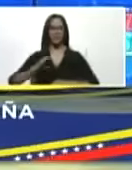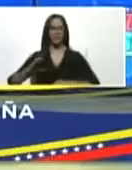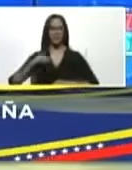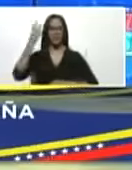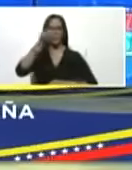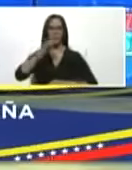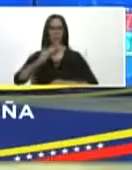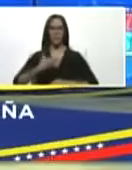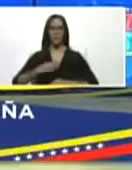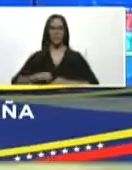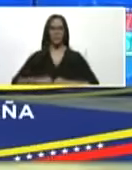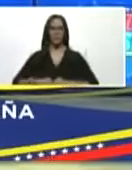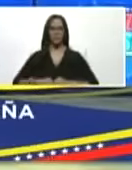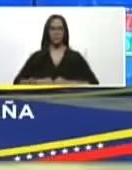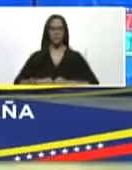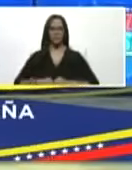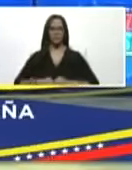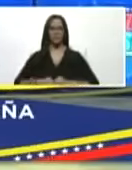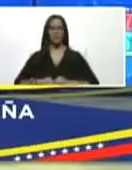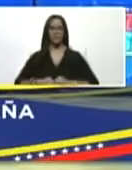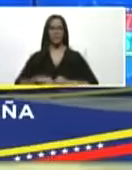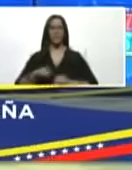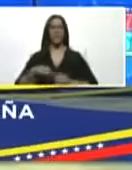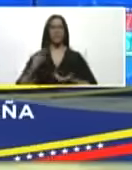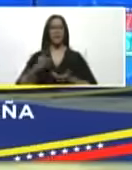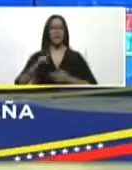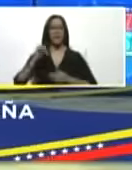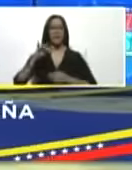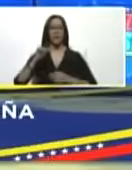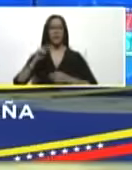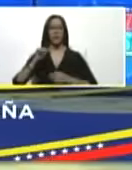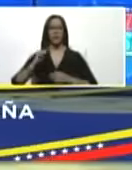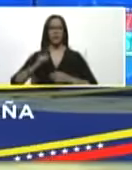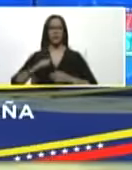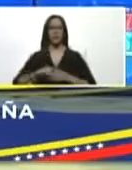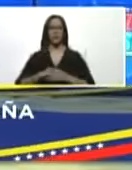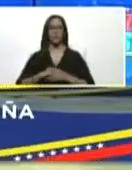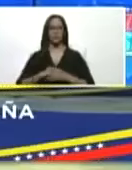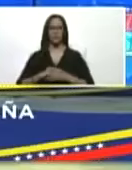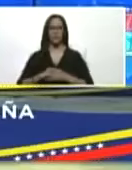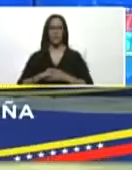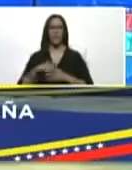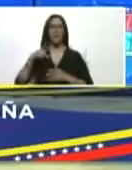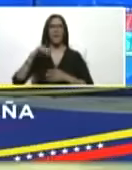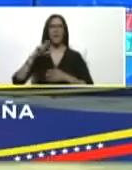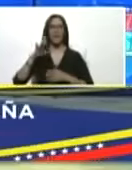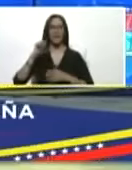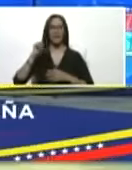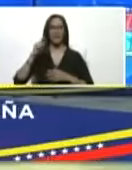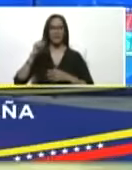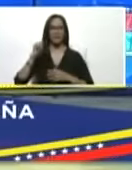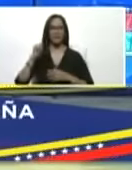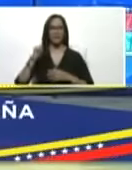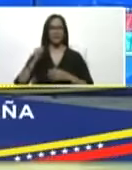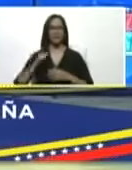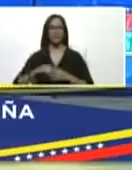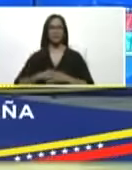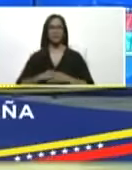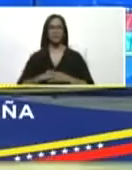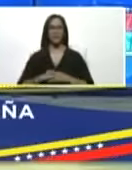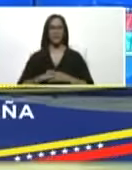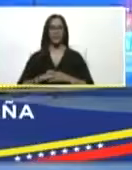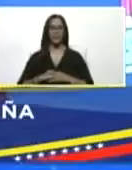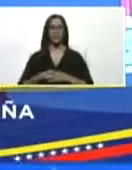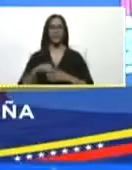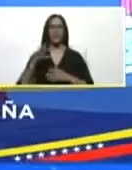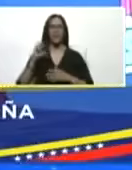Guaycamacuto, de Naiguatá, de Pariata, hacia La Guaira y más allá,